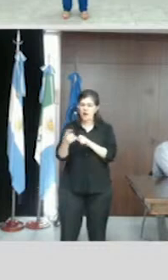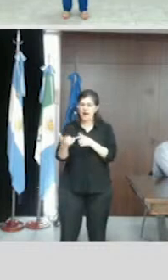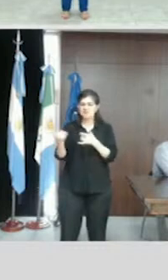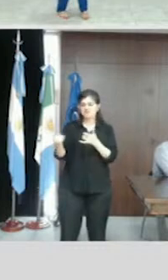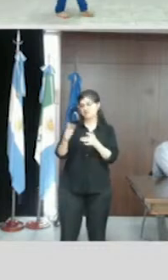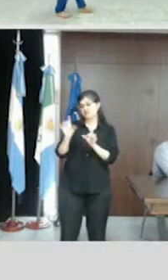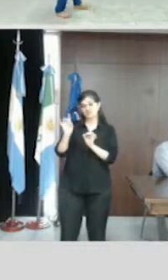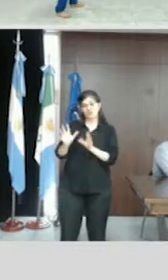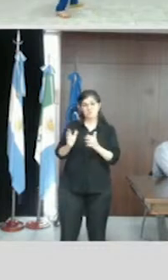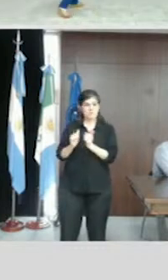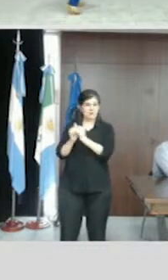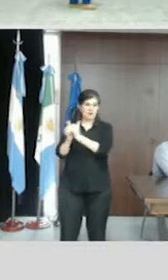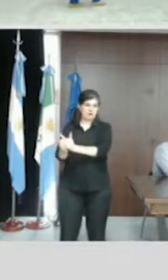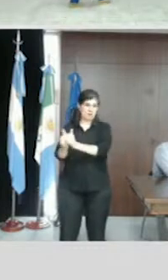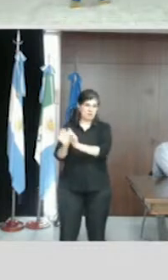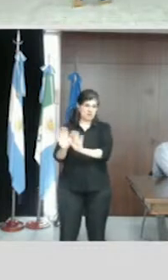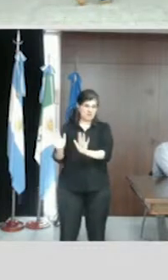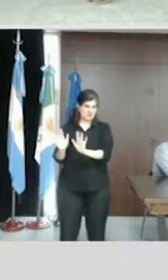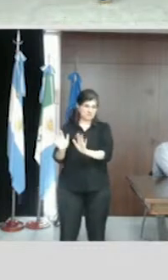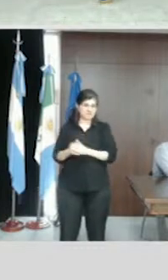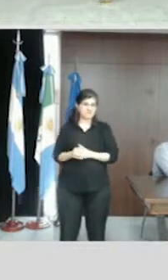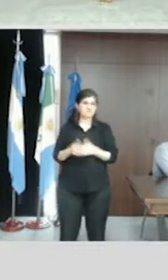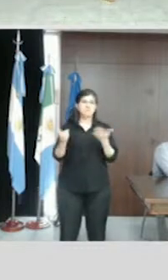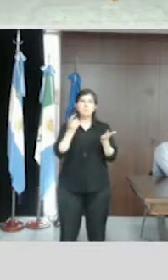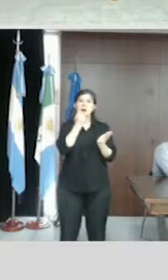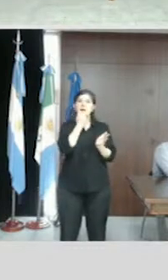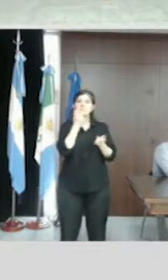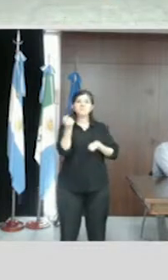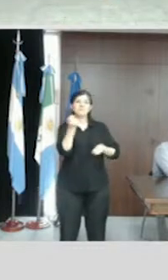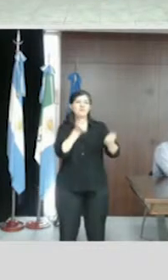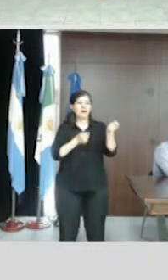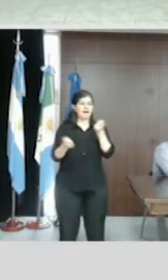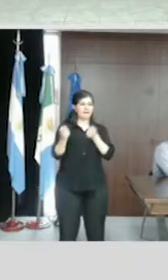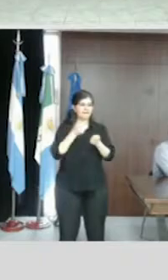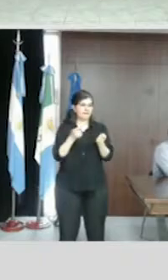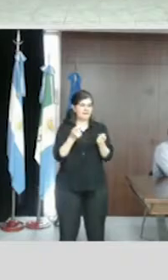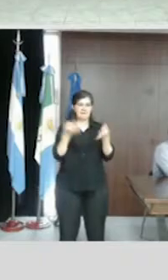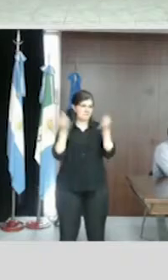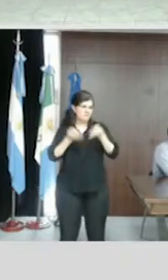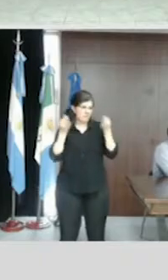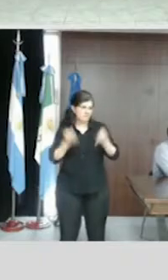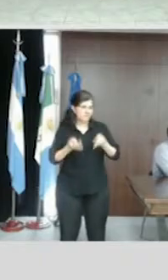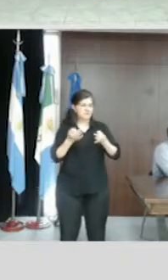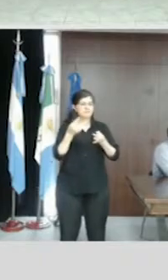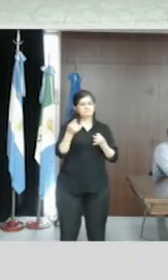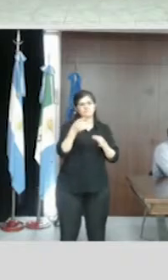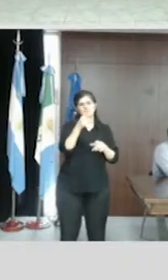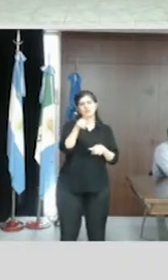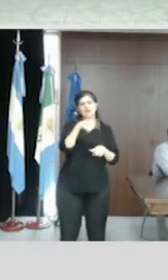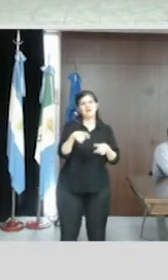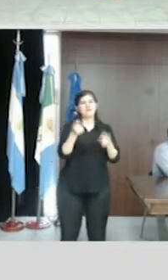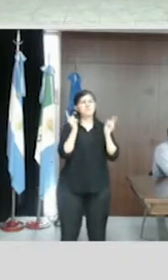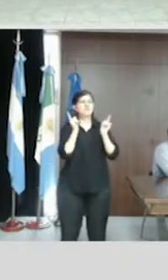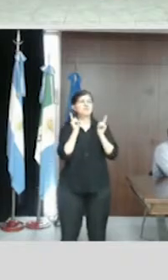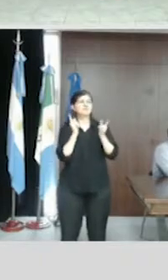acompañamos. Entonces, alguna de las cosas, el baile, por ejemplo, es excelente. Usen el baile, no hace falta ser profe de baile, invadir